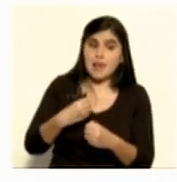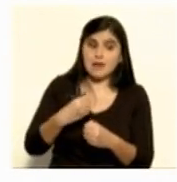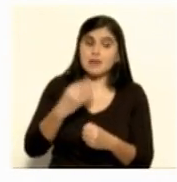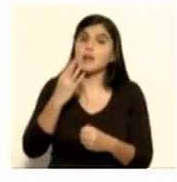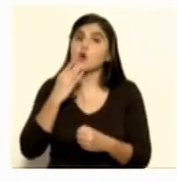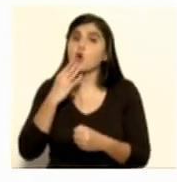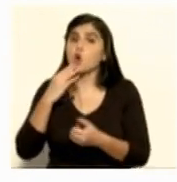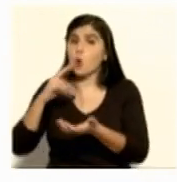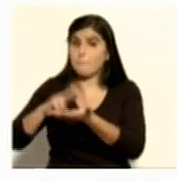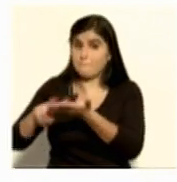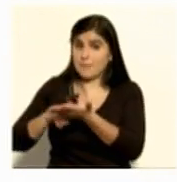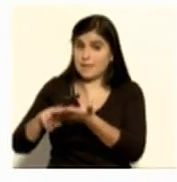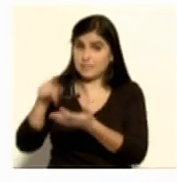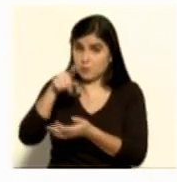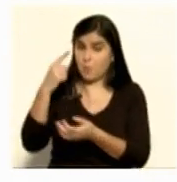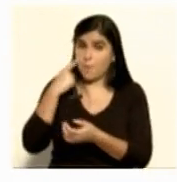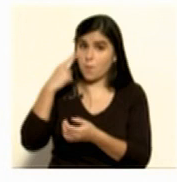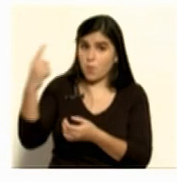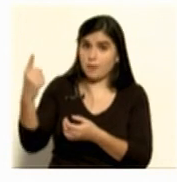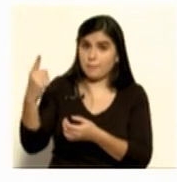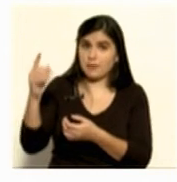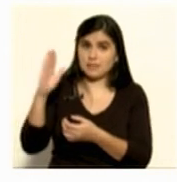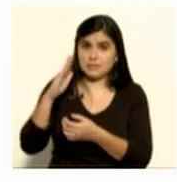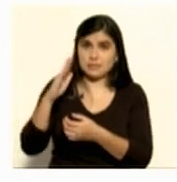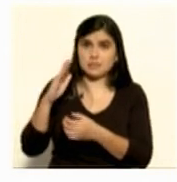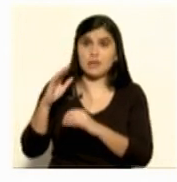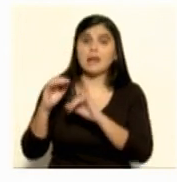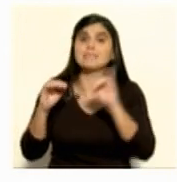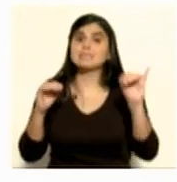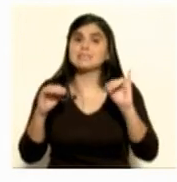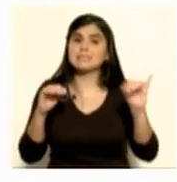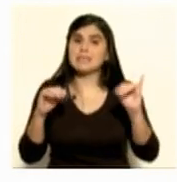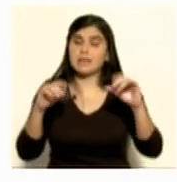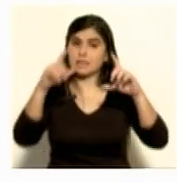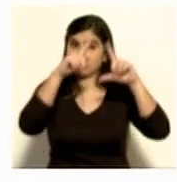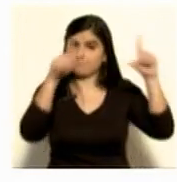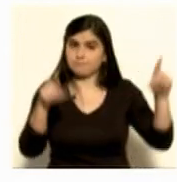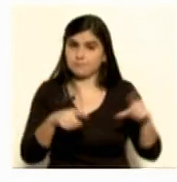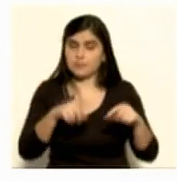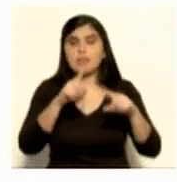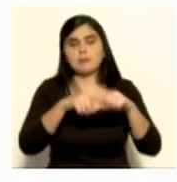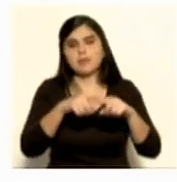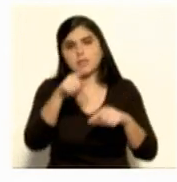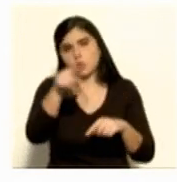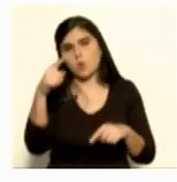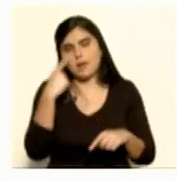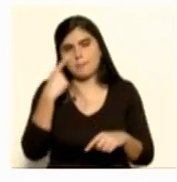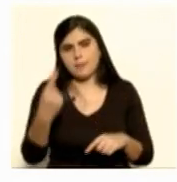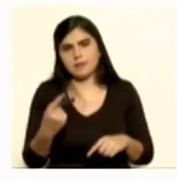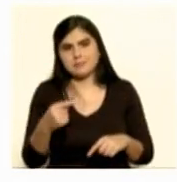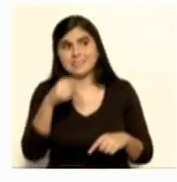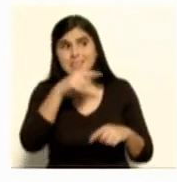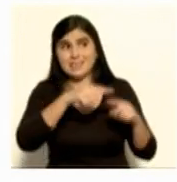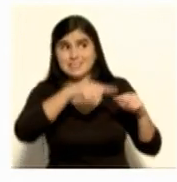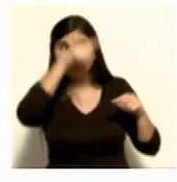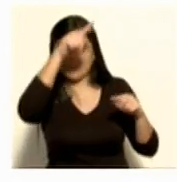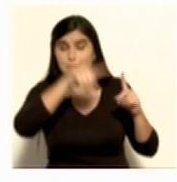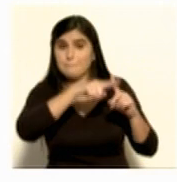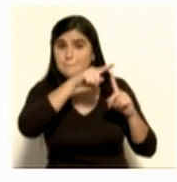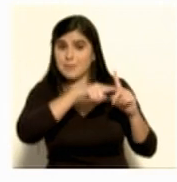pantalla, hacia la derecha de su pantalla, perdón, hacia la izquierda de la pantalla, dependiendo de donde la vean, en esa medida que nosotros